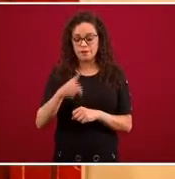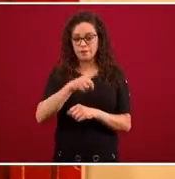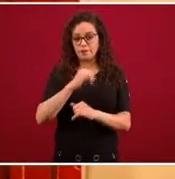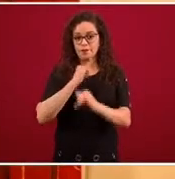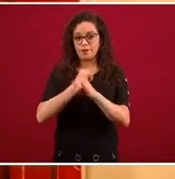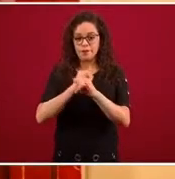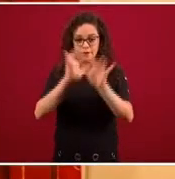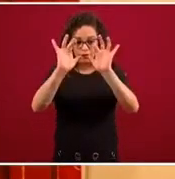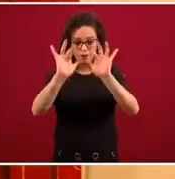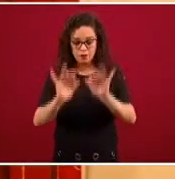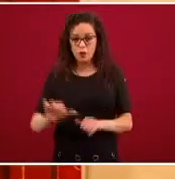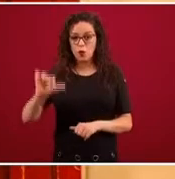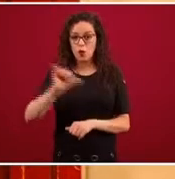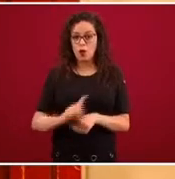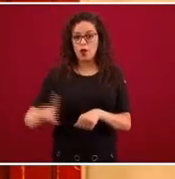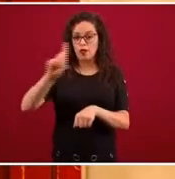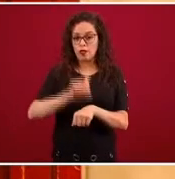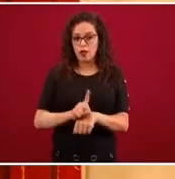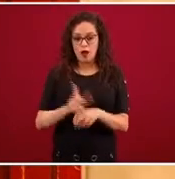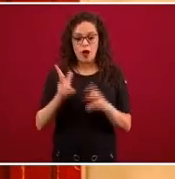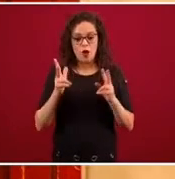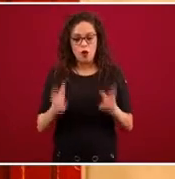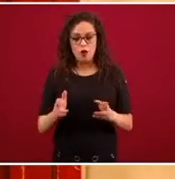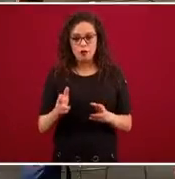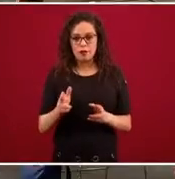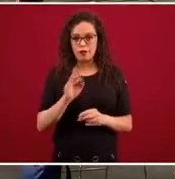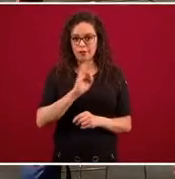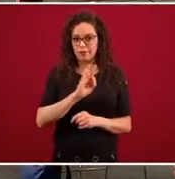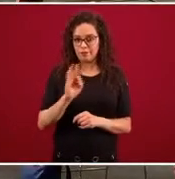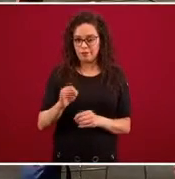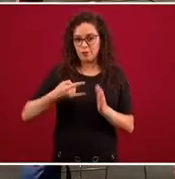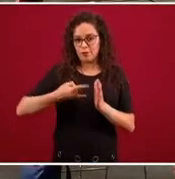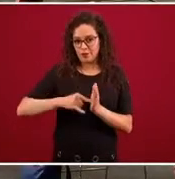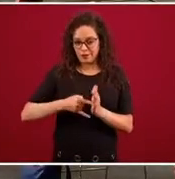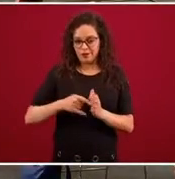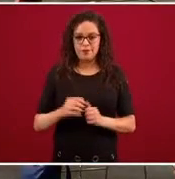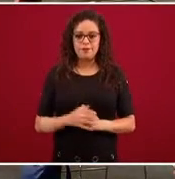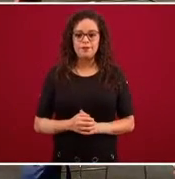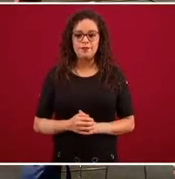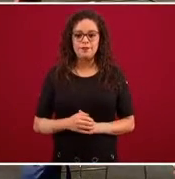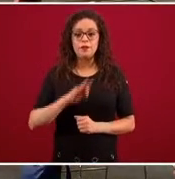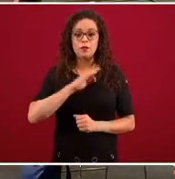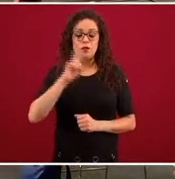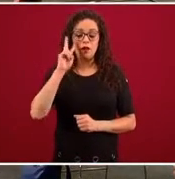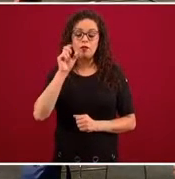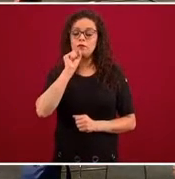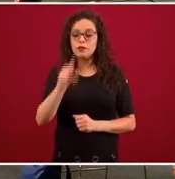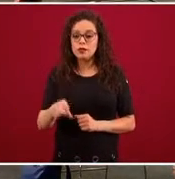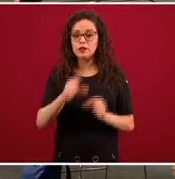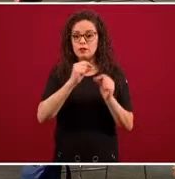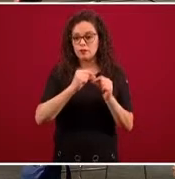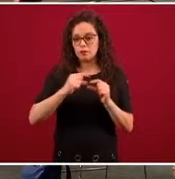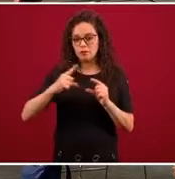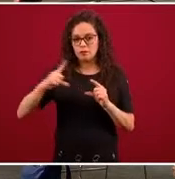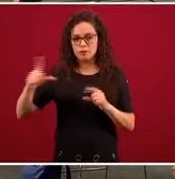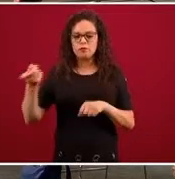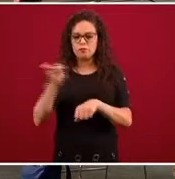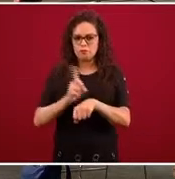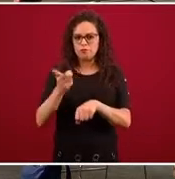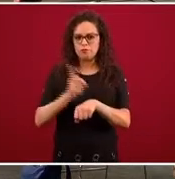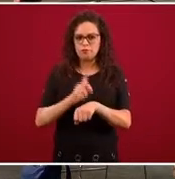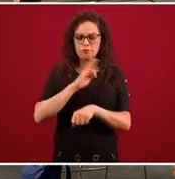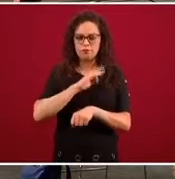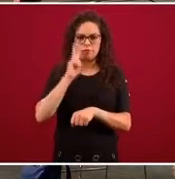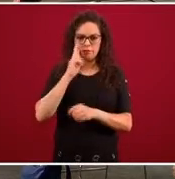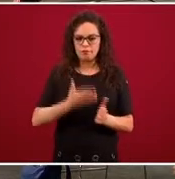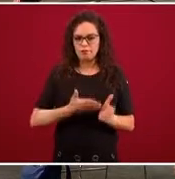had del día de registered on hoy, our platform y pueden ustedes ver today, la distribución to the que moment ya that we también cut off habíamos estado counting. presentando día con día